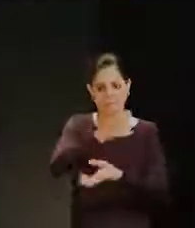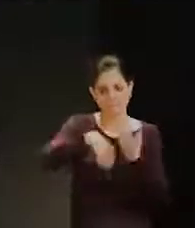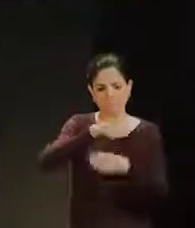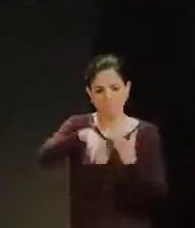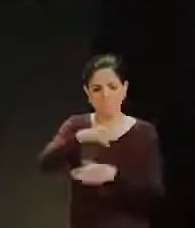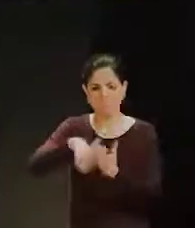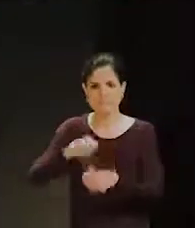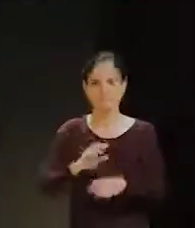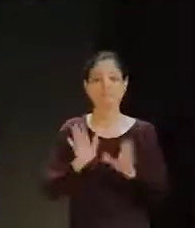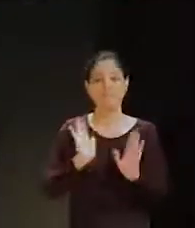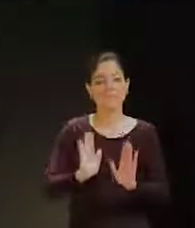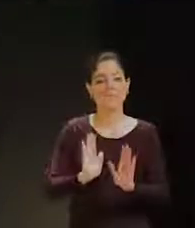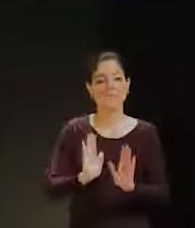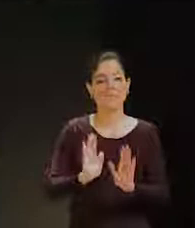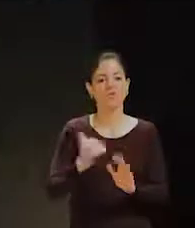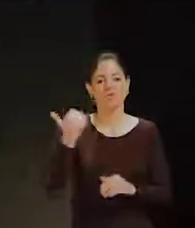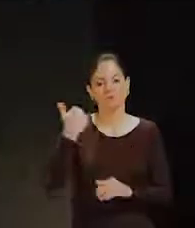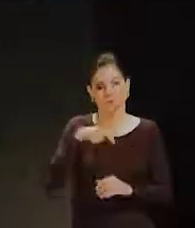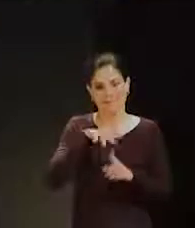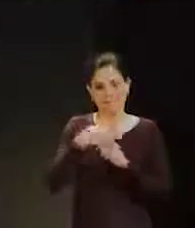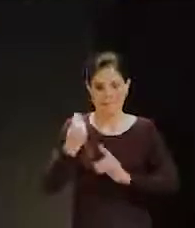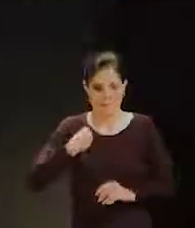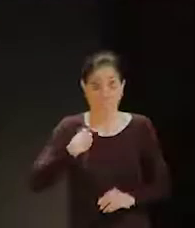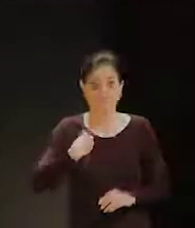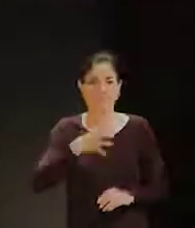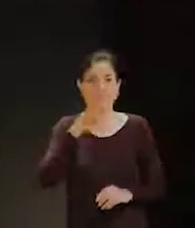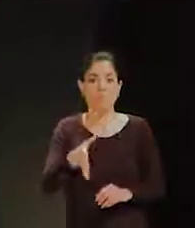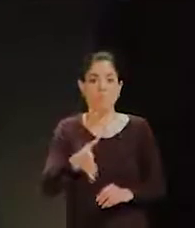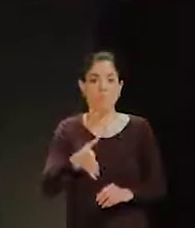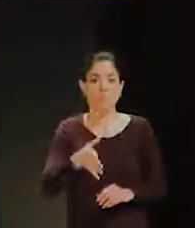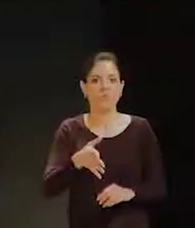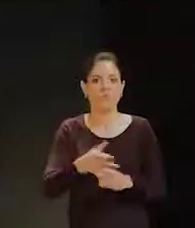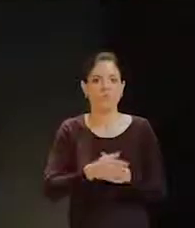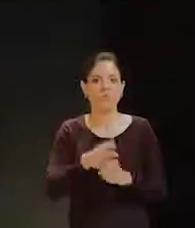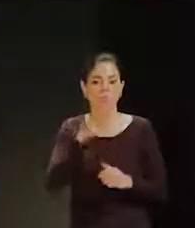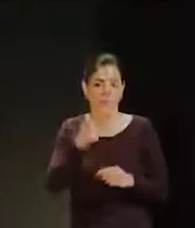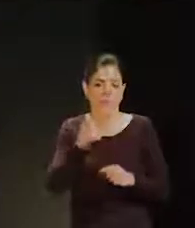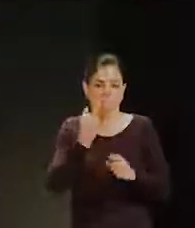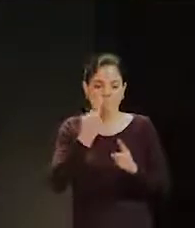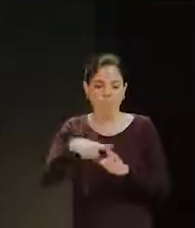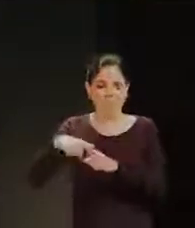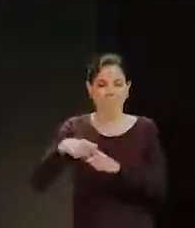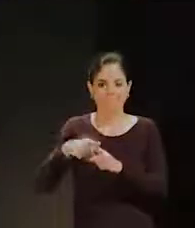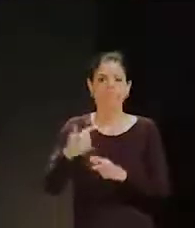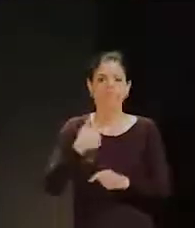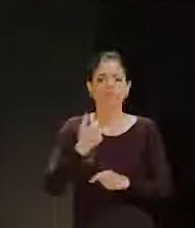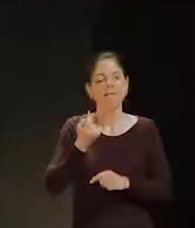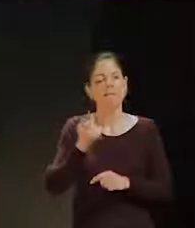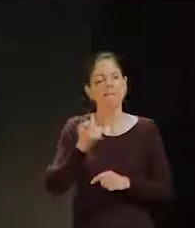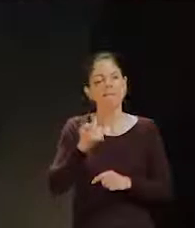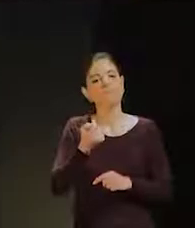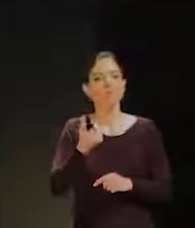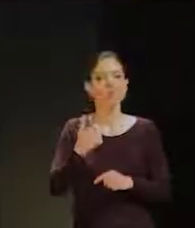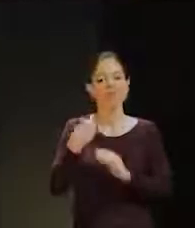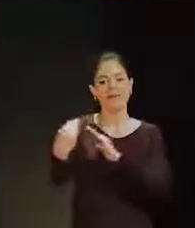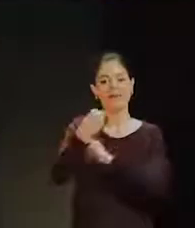jurar, pero ha pasado esto, que por lo Estado italiano yo tengo un poco menos derecho a